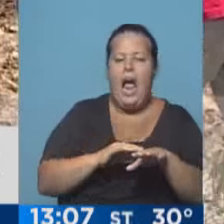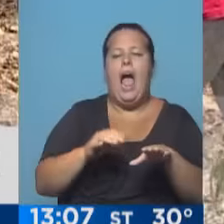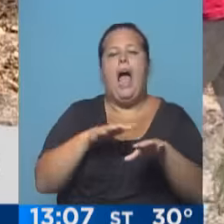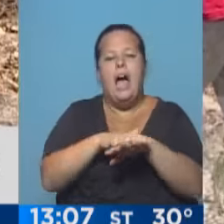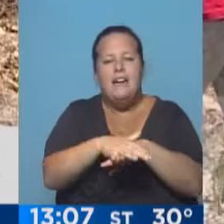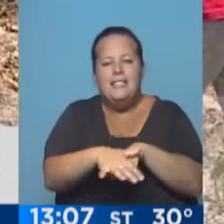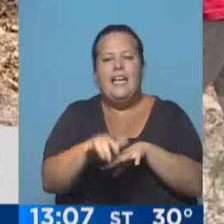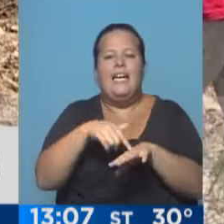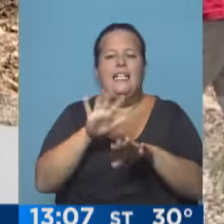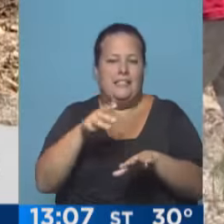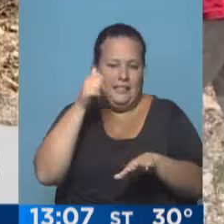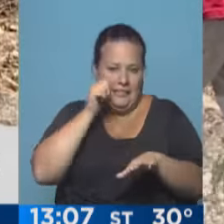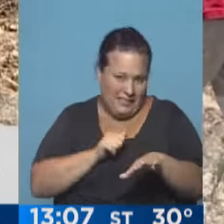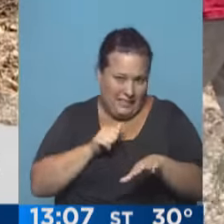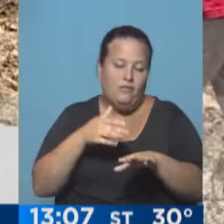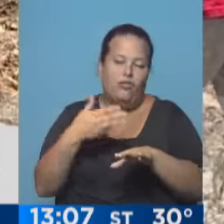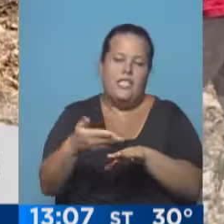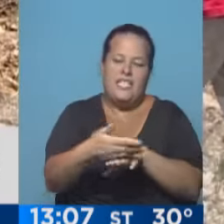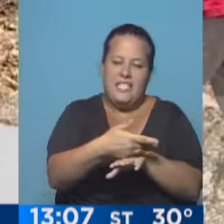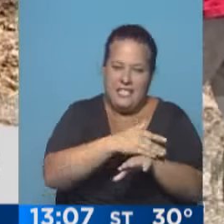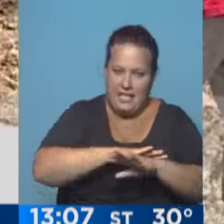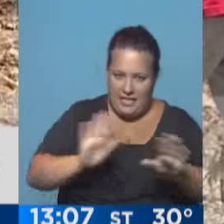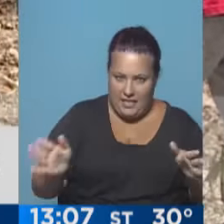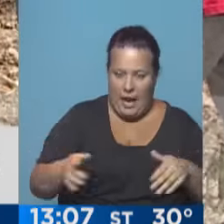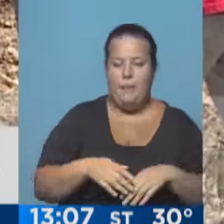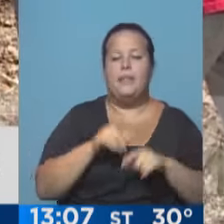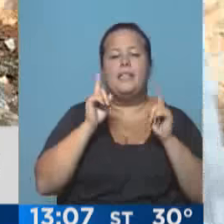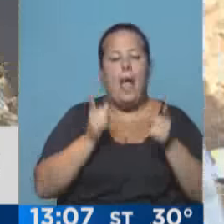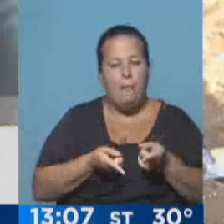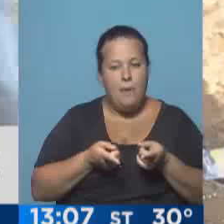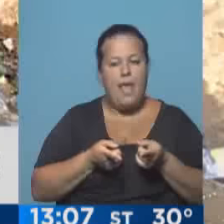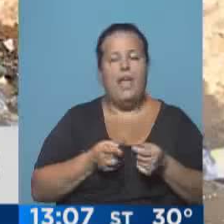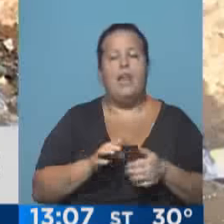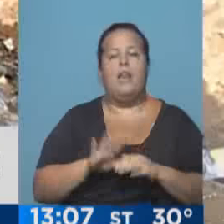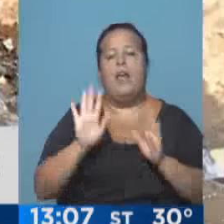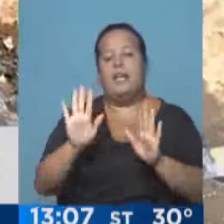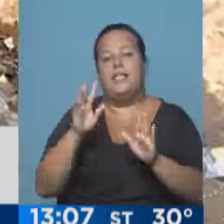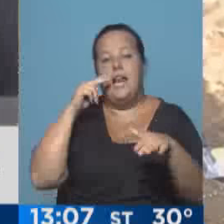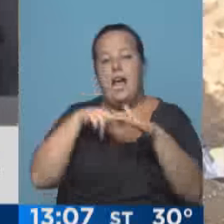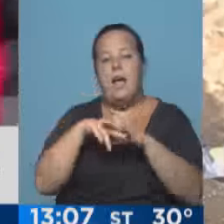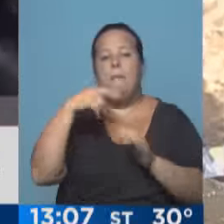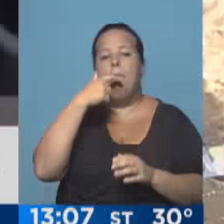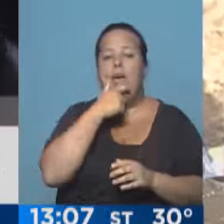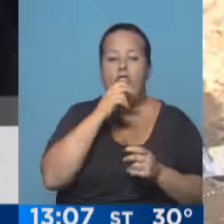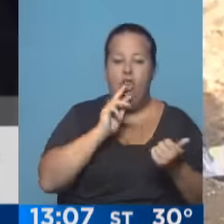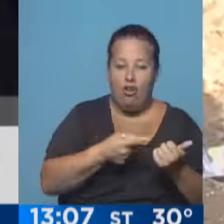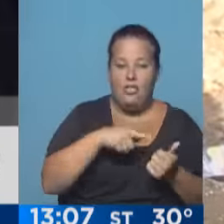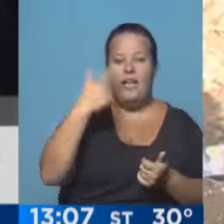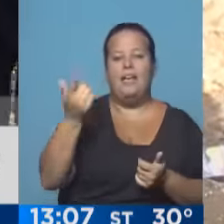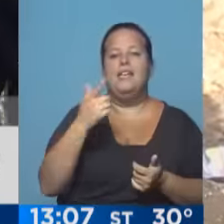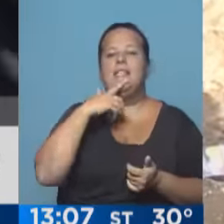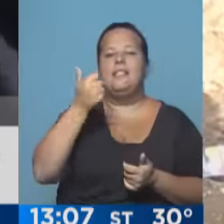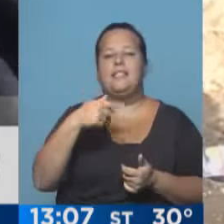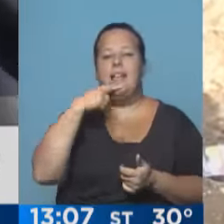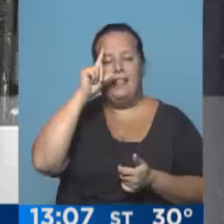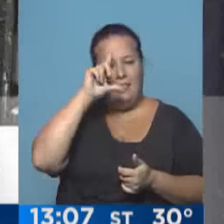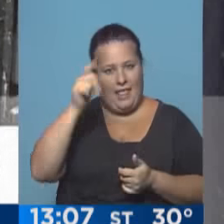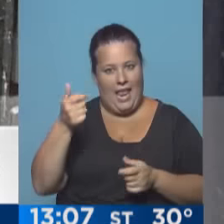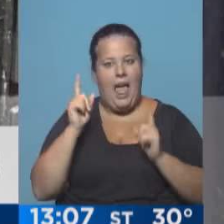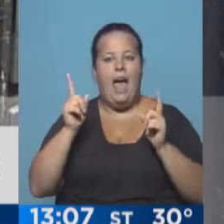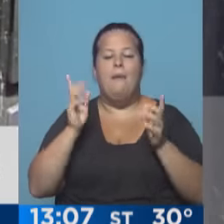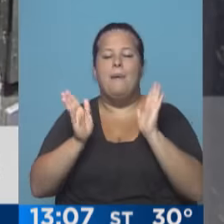se le dañaron justamente en este accidente. También quedaron en observación Diego Mendoza y Pablo Santella, el